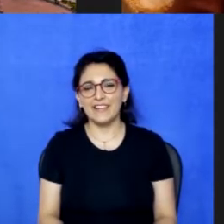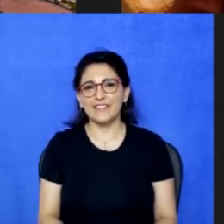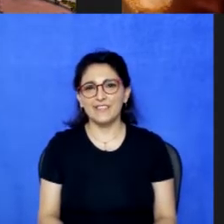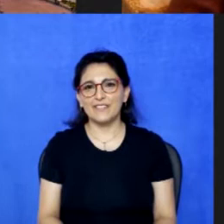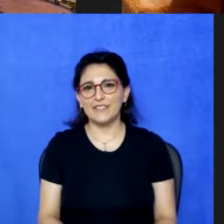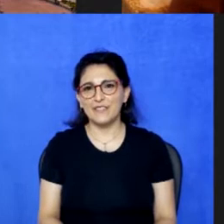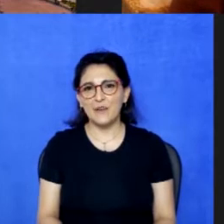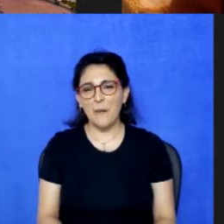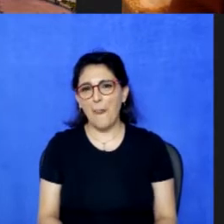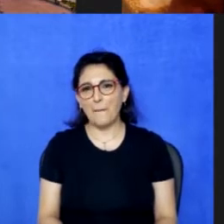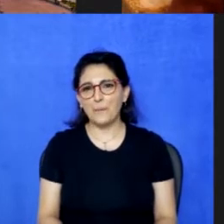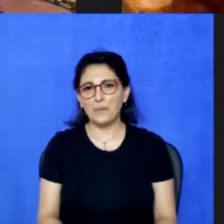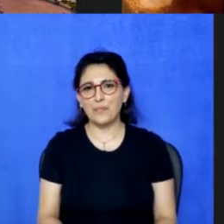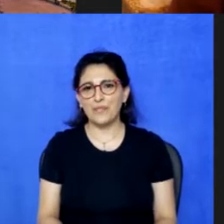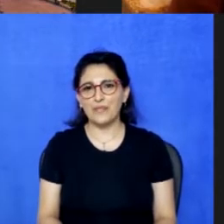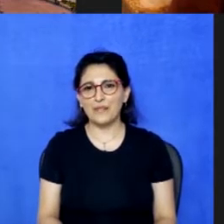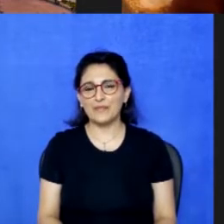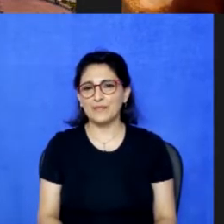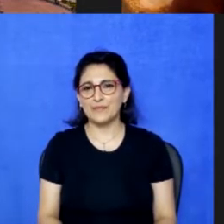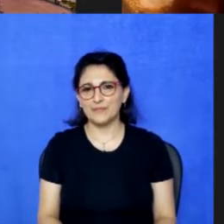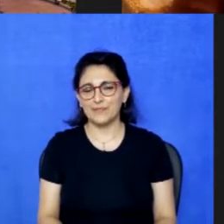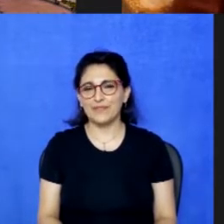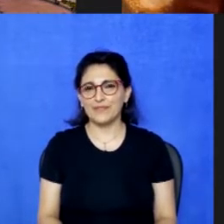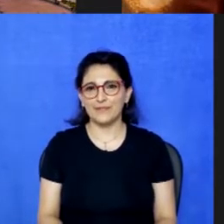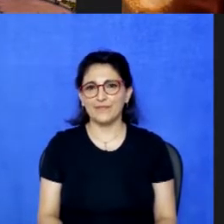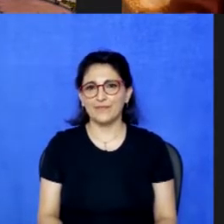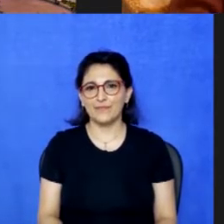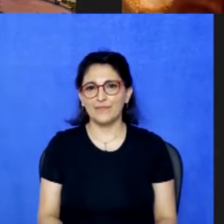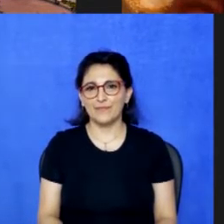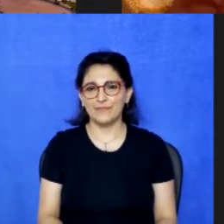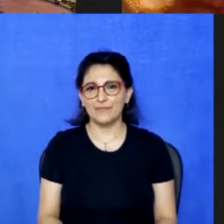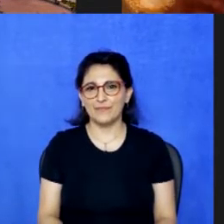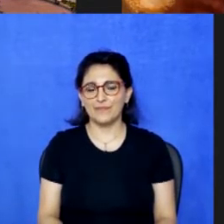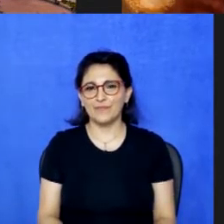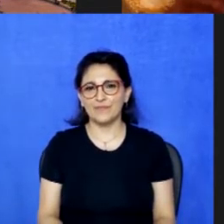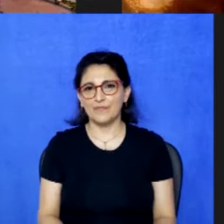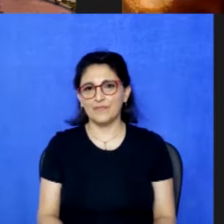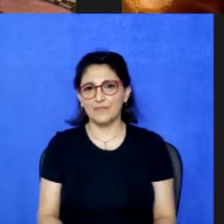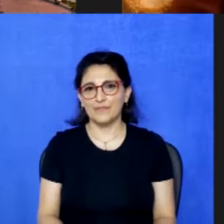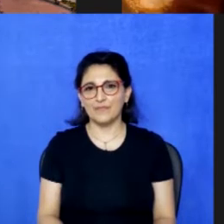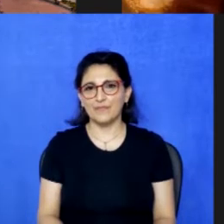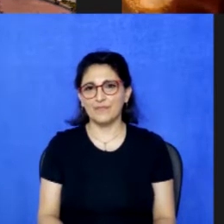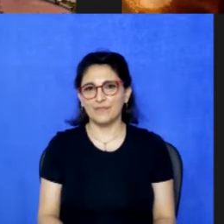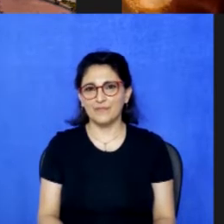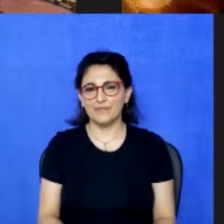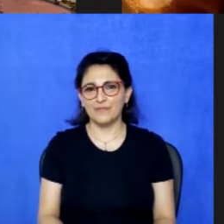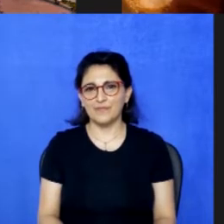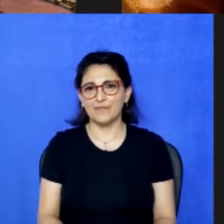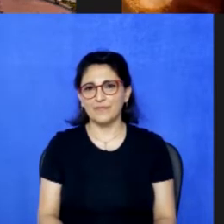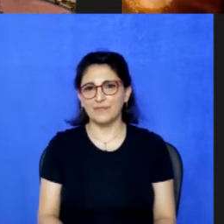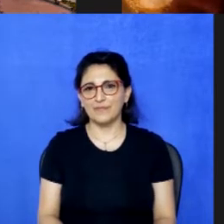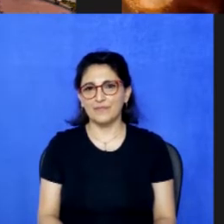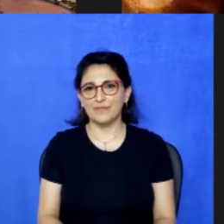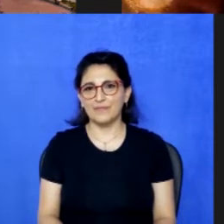gente venían y comían en mi casa. Entonces yo tenía el placer de darle de comer a esta gente. Pero muchas veces